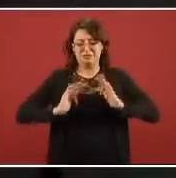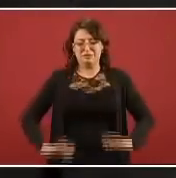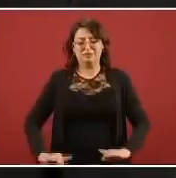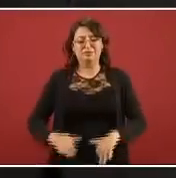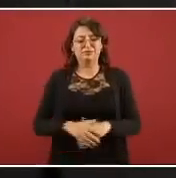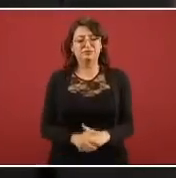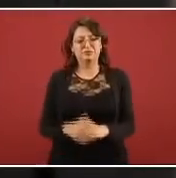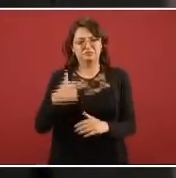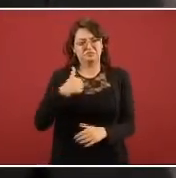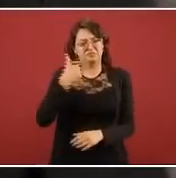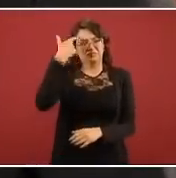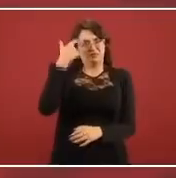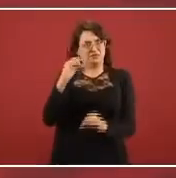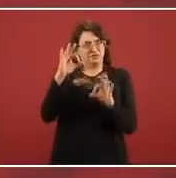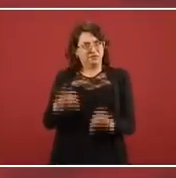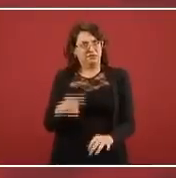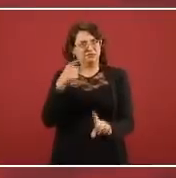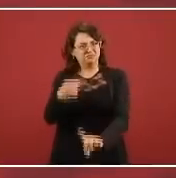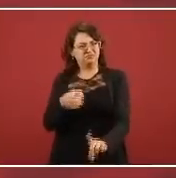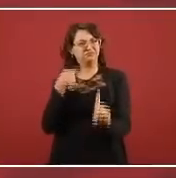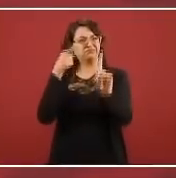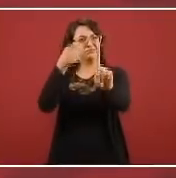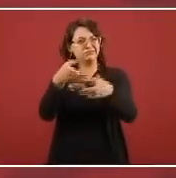tengo principios, tengo ideales.